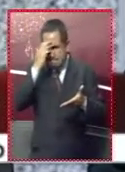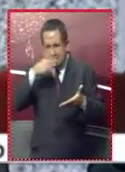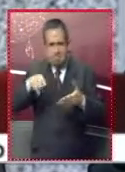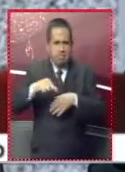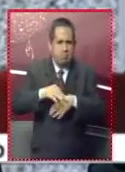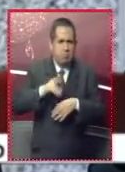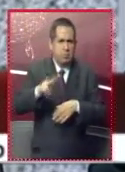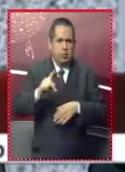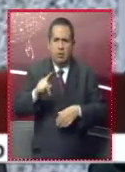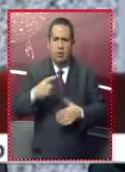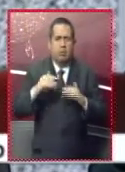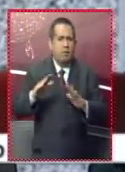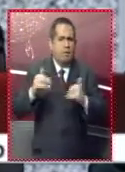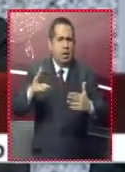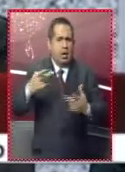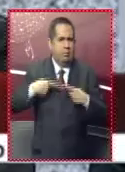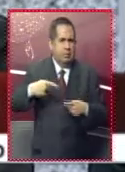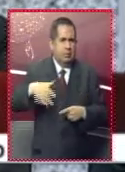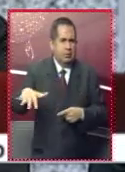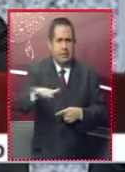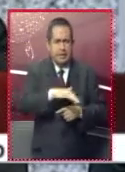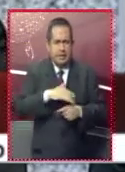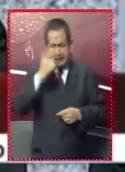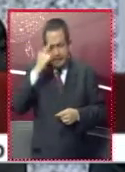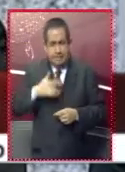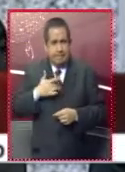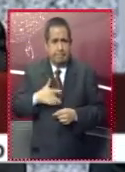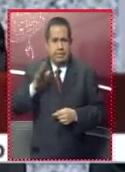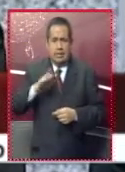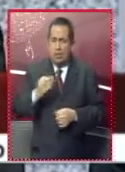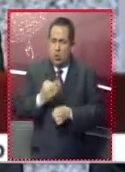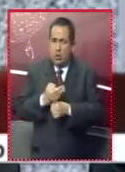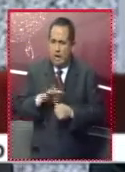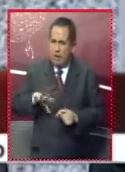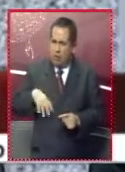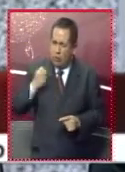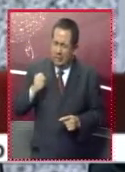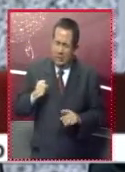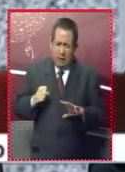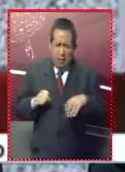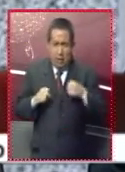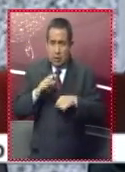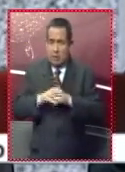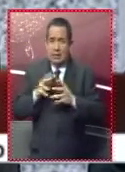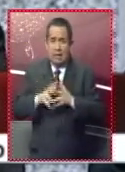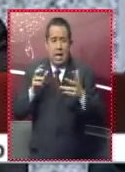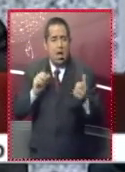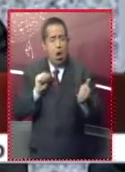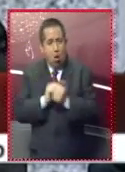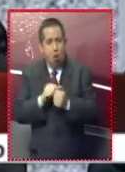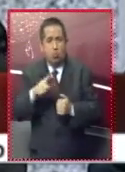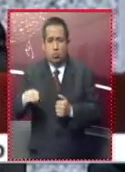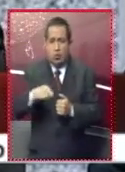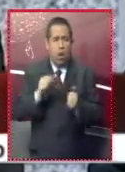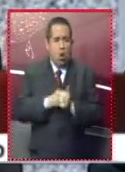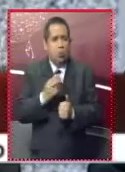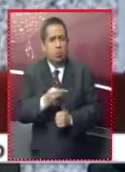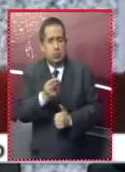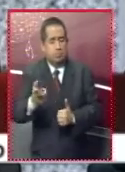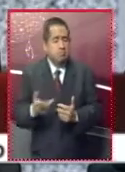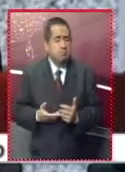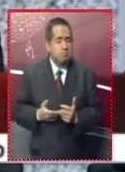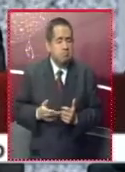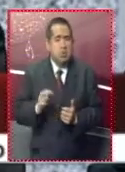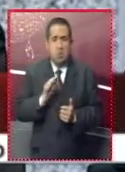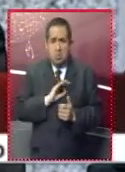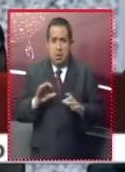realidad social que vive nuestro país, me parece que tenemos que hacer un esfuerzo y un compromiso grande con ustedes y con la sociedad. Es posible